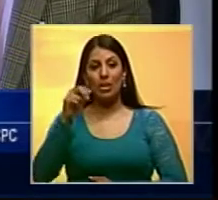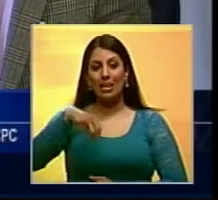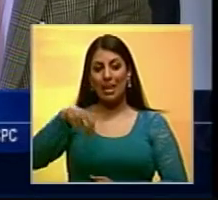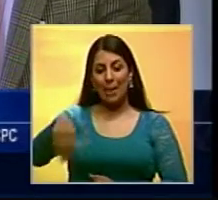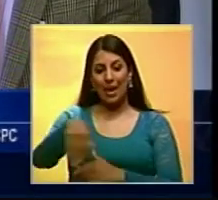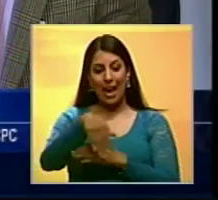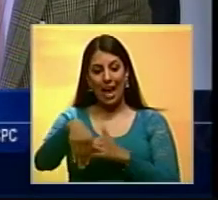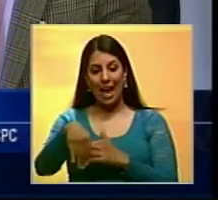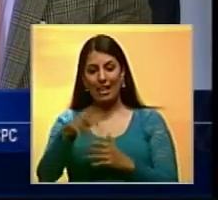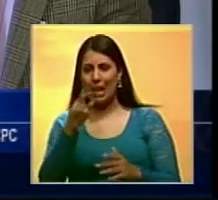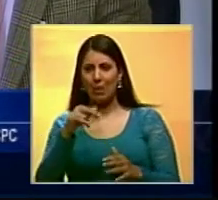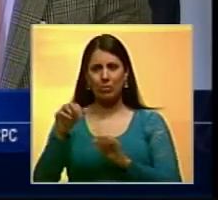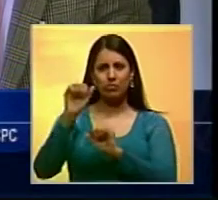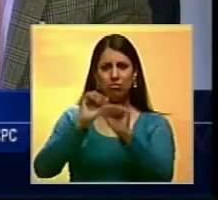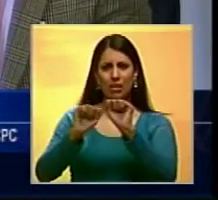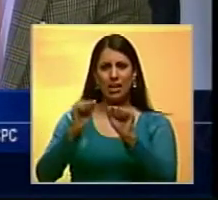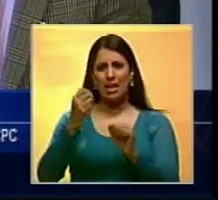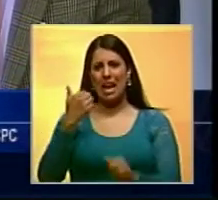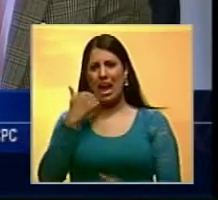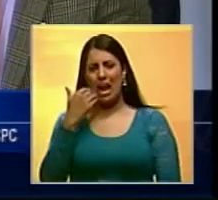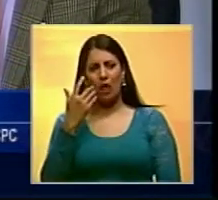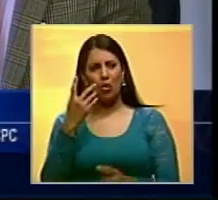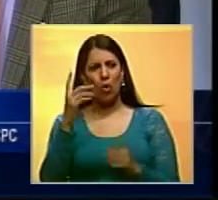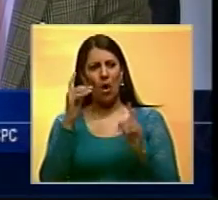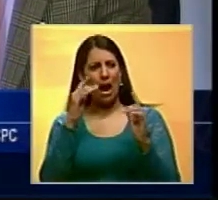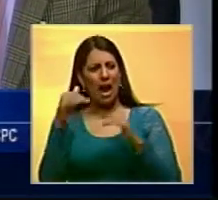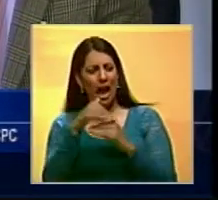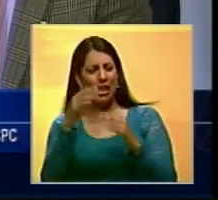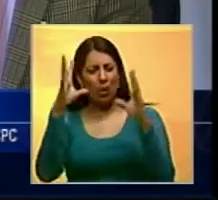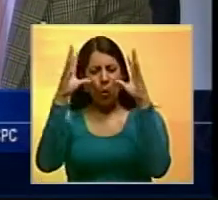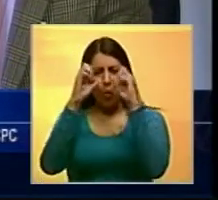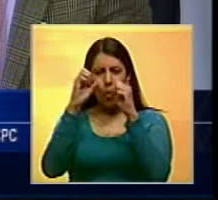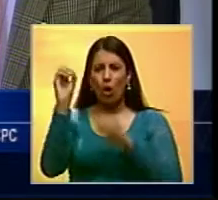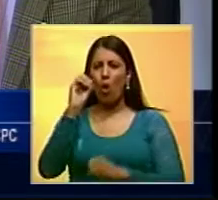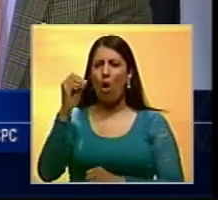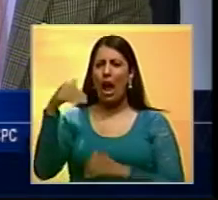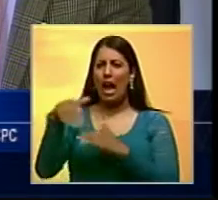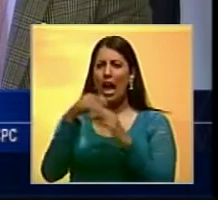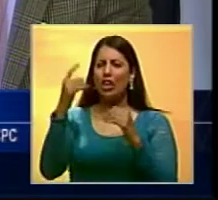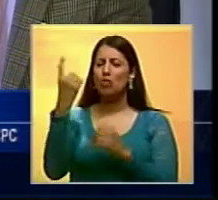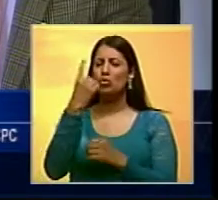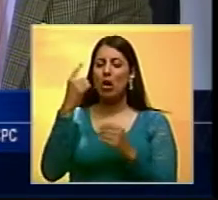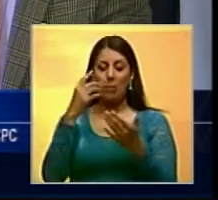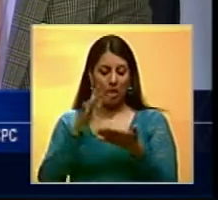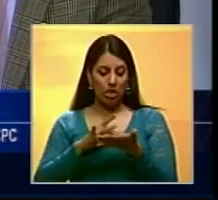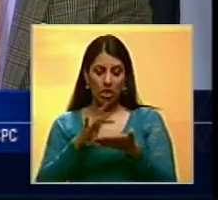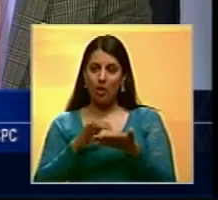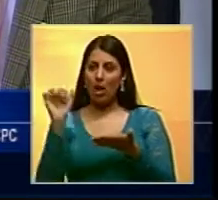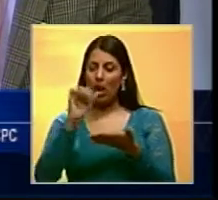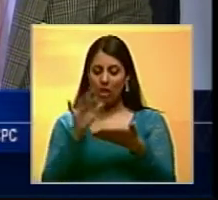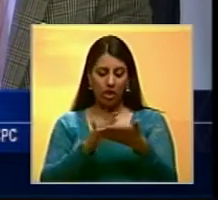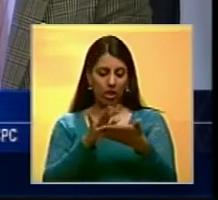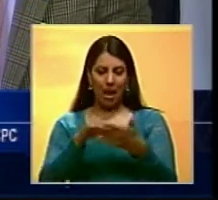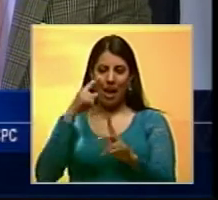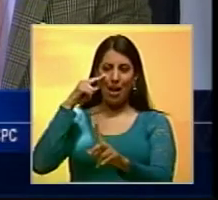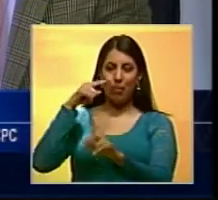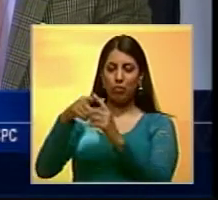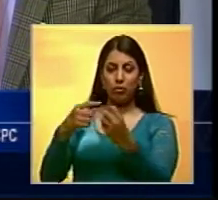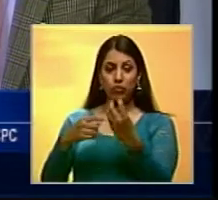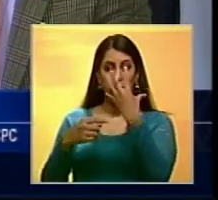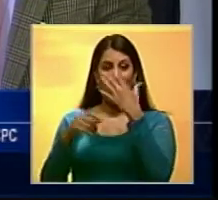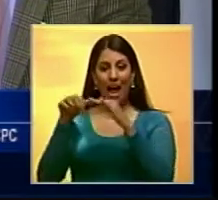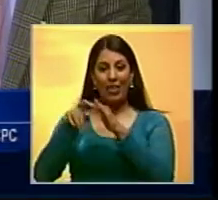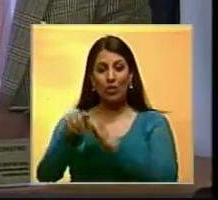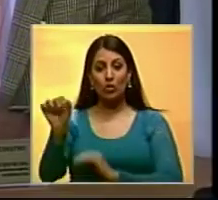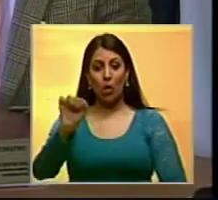las vías rápidas o vías que estén muy mal iluminadas, que no utilicen teléfonos celulares mientras estén conduciendo, porque eso ilumina la parte interna